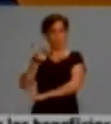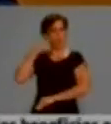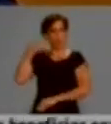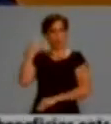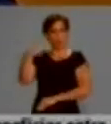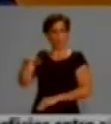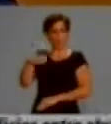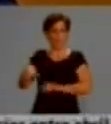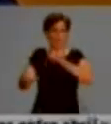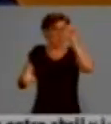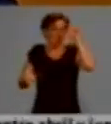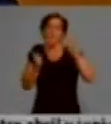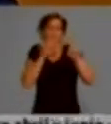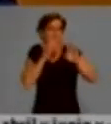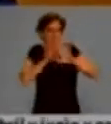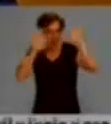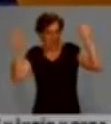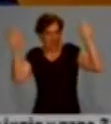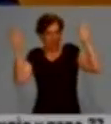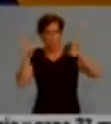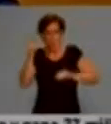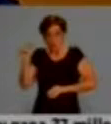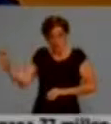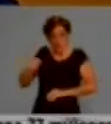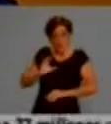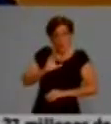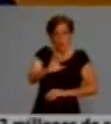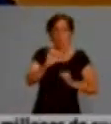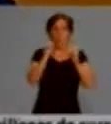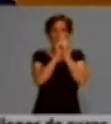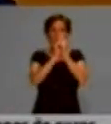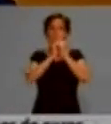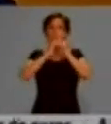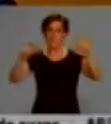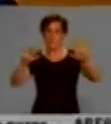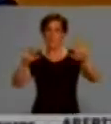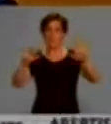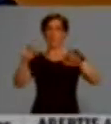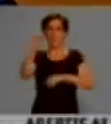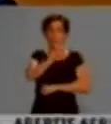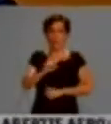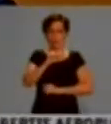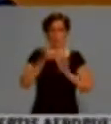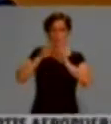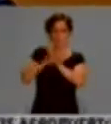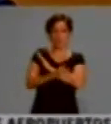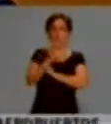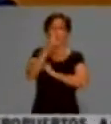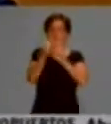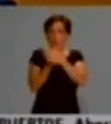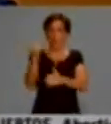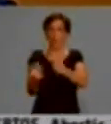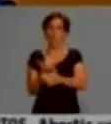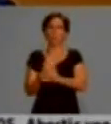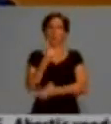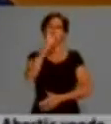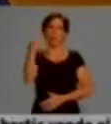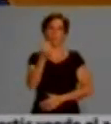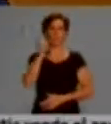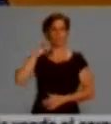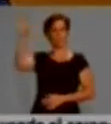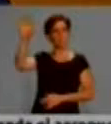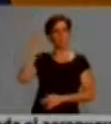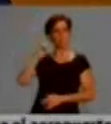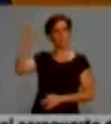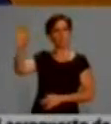por poner un ejemplo, que durante 27 años cada día se llevaba 1 millón de pesetas de las cuentas al extranjero. ¿No se